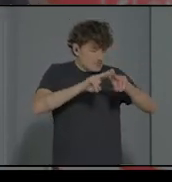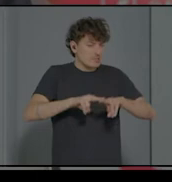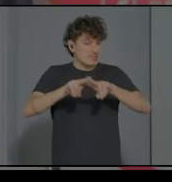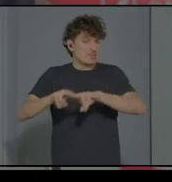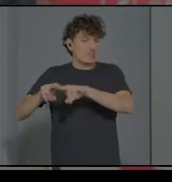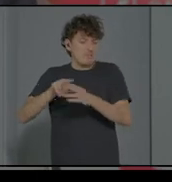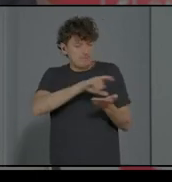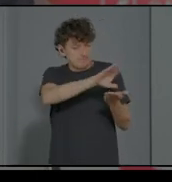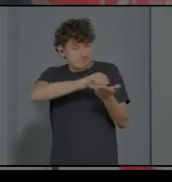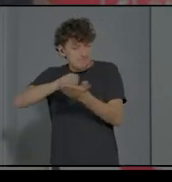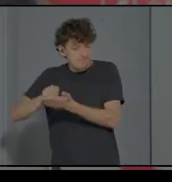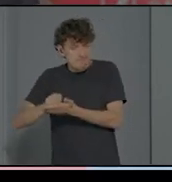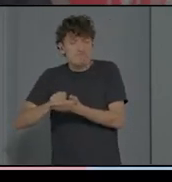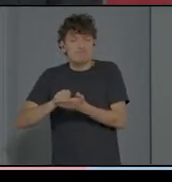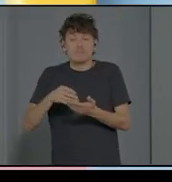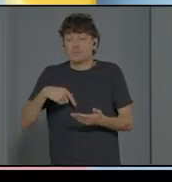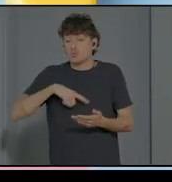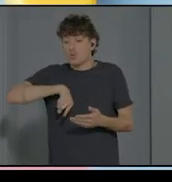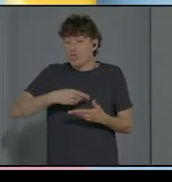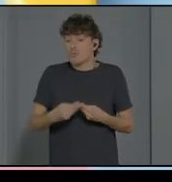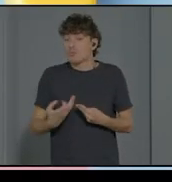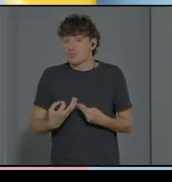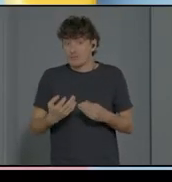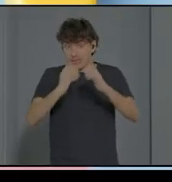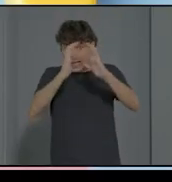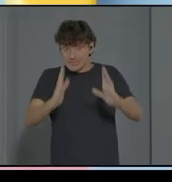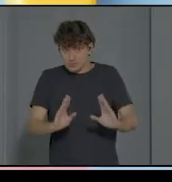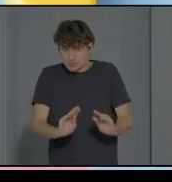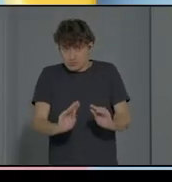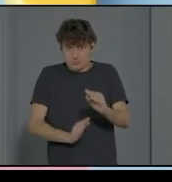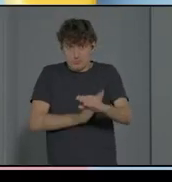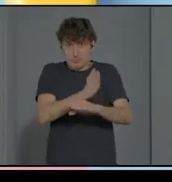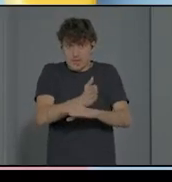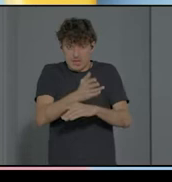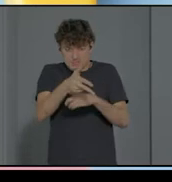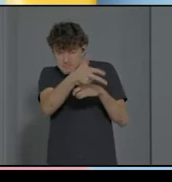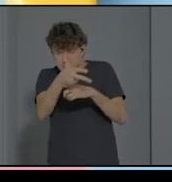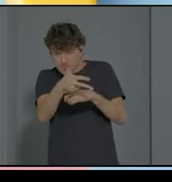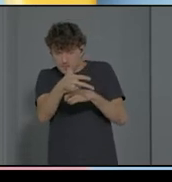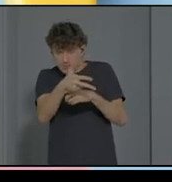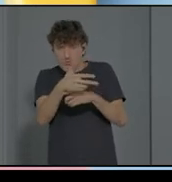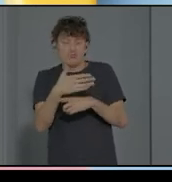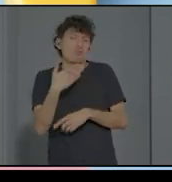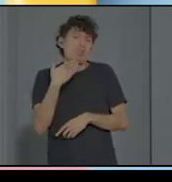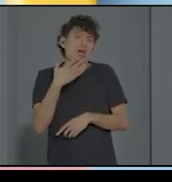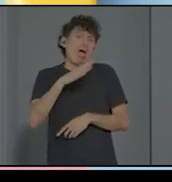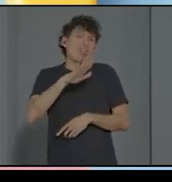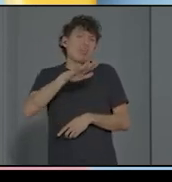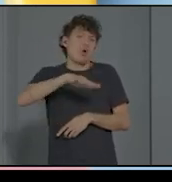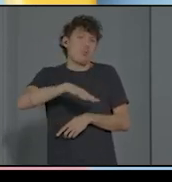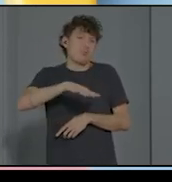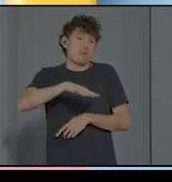de 5 meses, poníamos una grabación vídeo y grabábamos durante una hora lo que estaba pasando. Luego